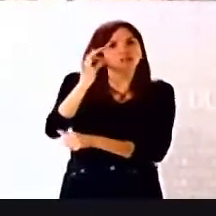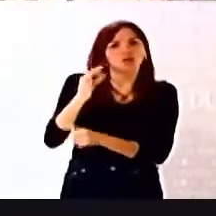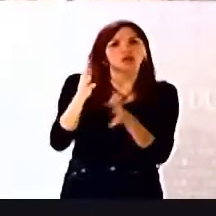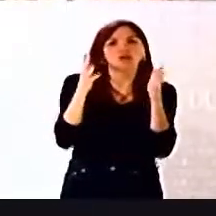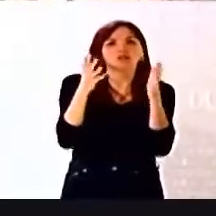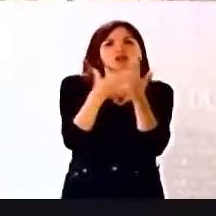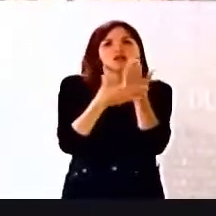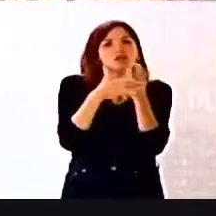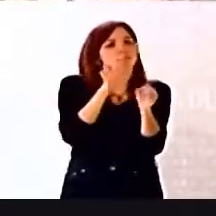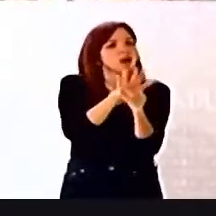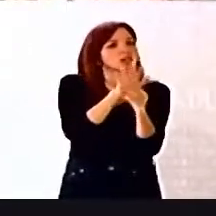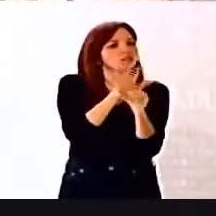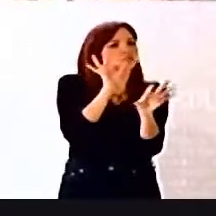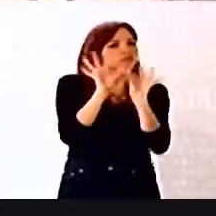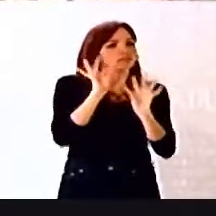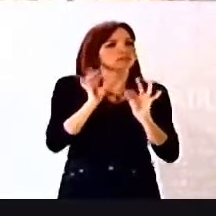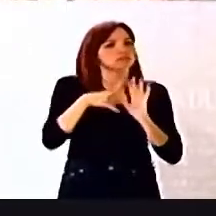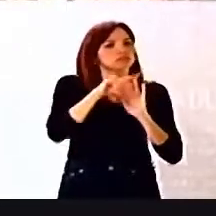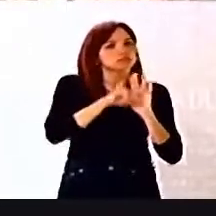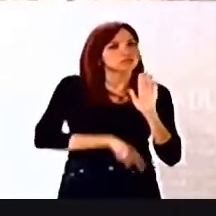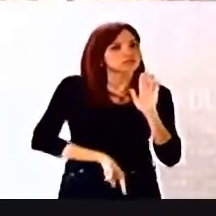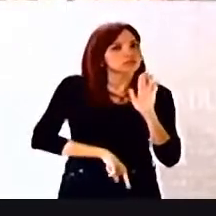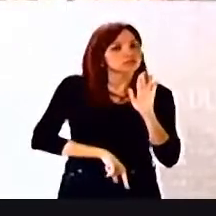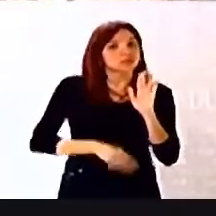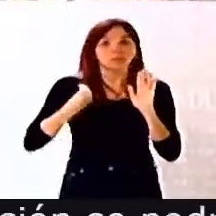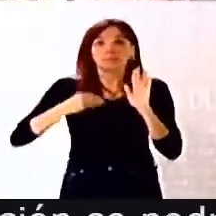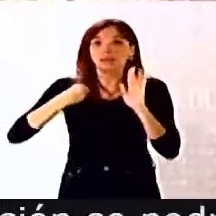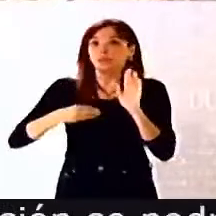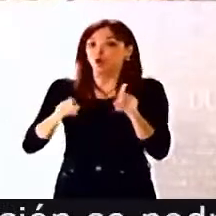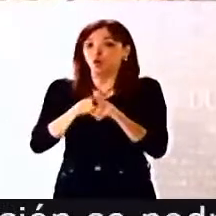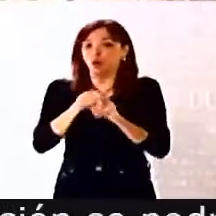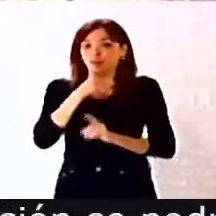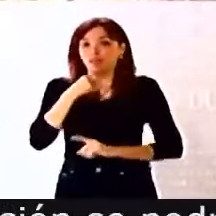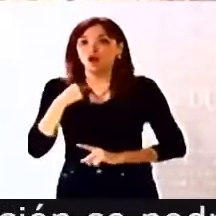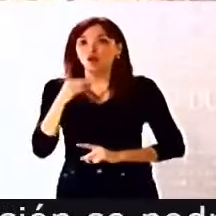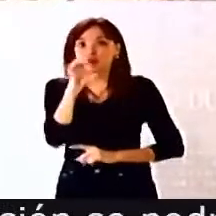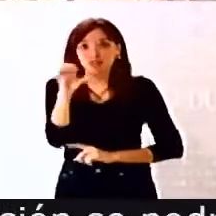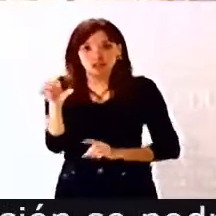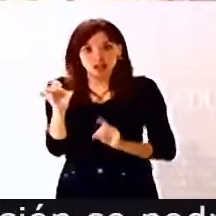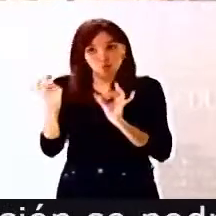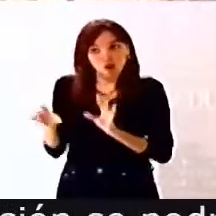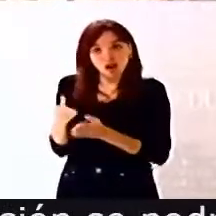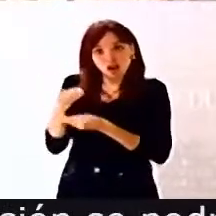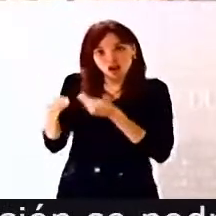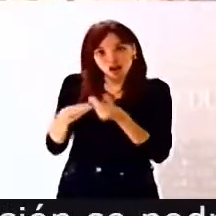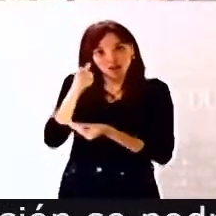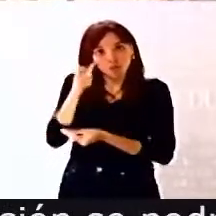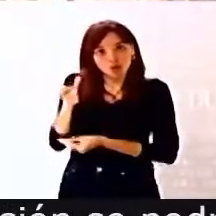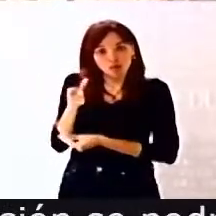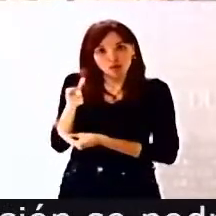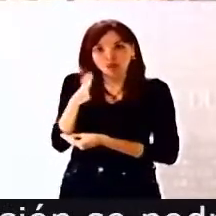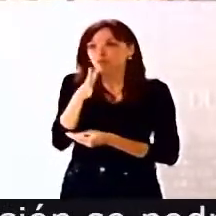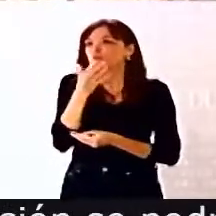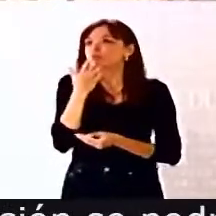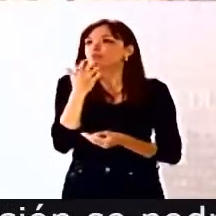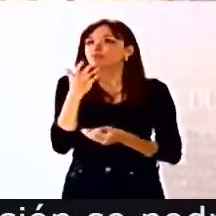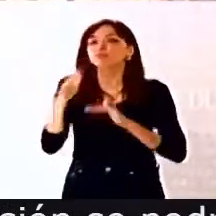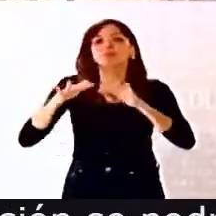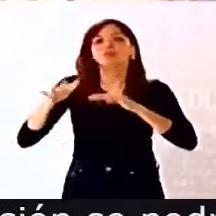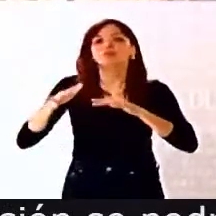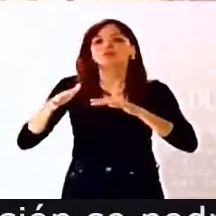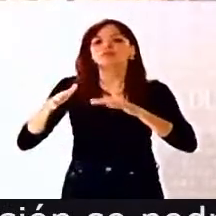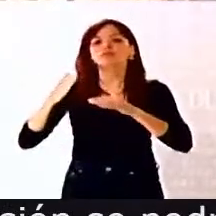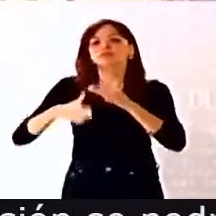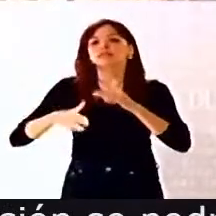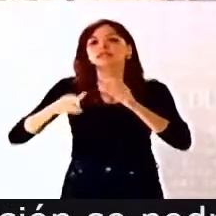Gobierno del martes, y la decisión sería en la línea que se ha hecho en Badajoz y en Cáceres, de no restringir la movilidad o